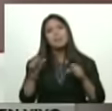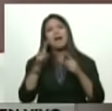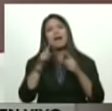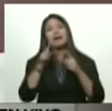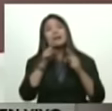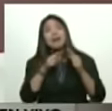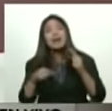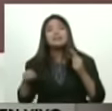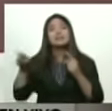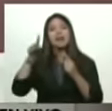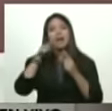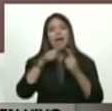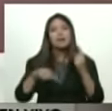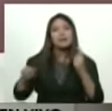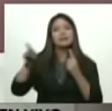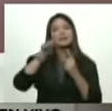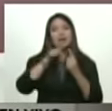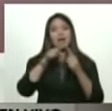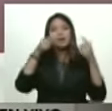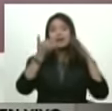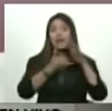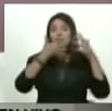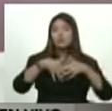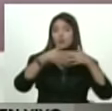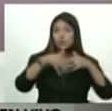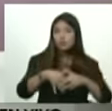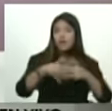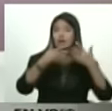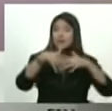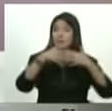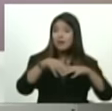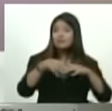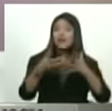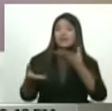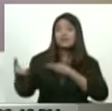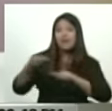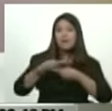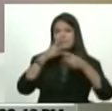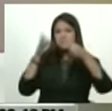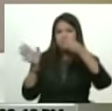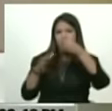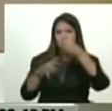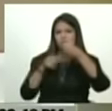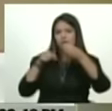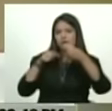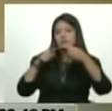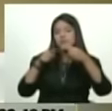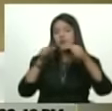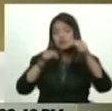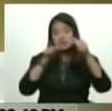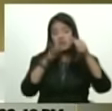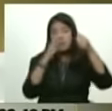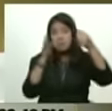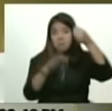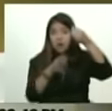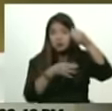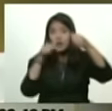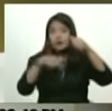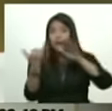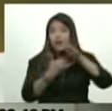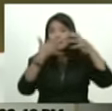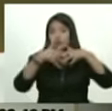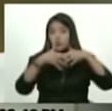materia prima en la industria. Sí, son plantas de transferencia de residuos sólidos donde va a generar para la industria